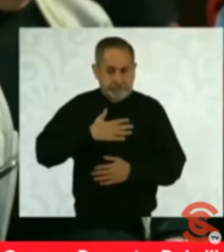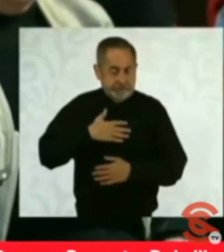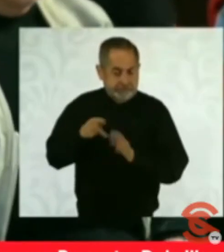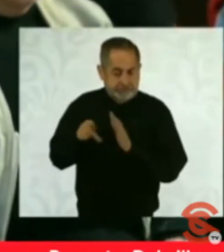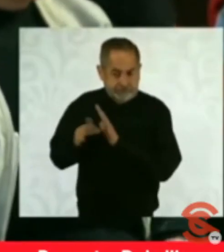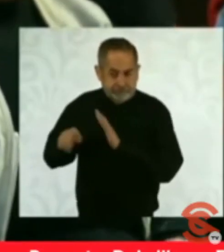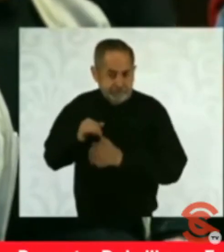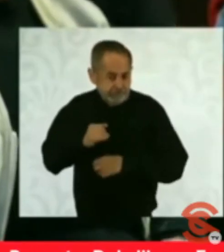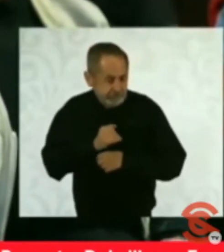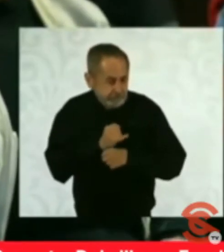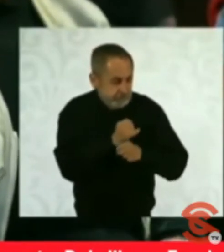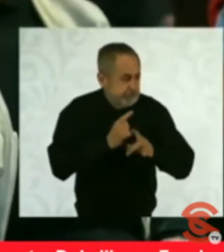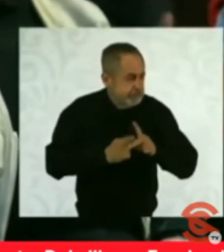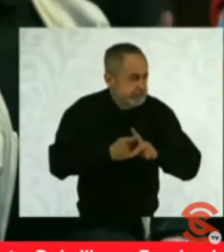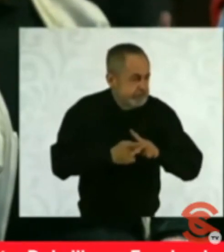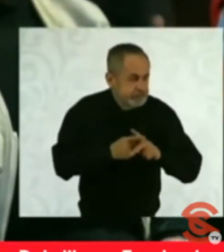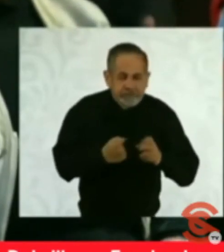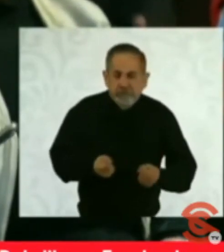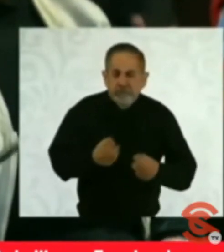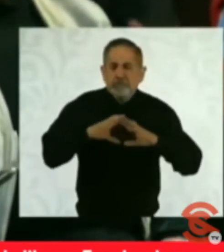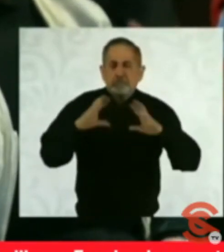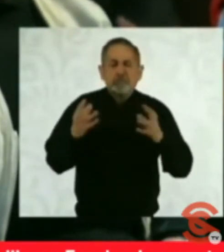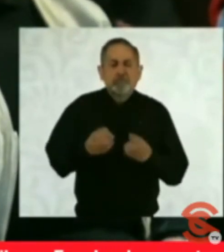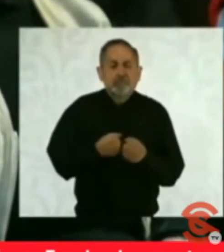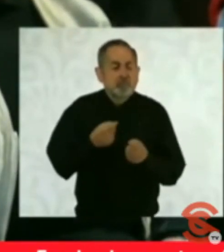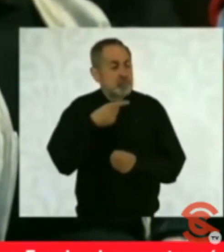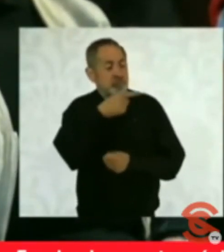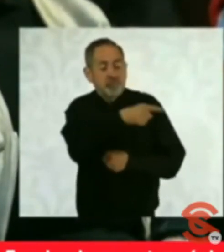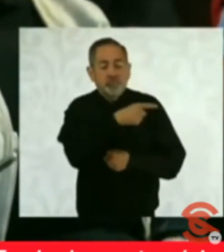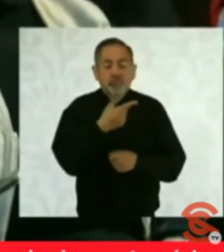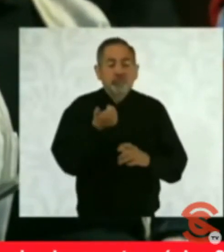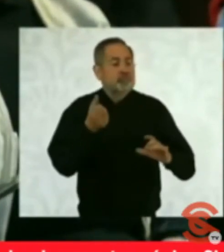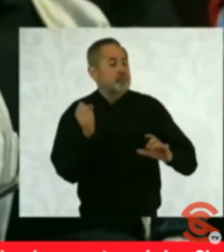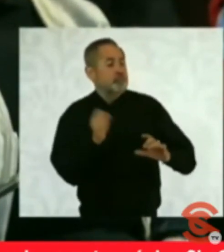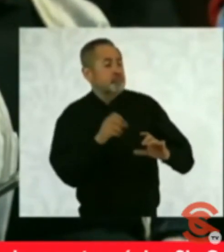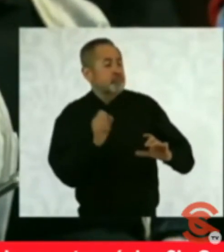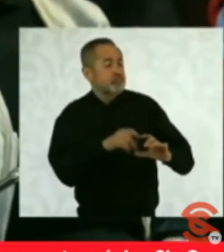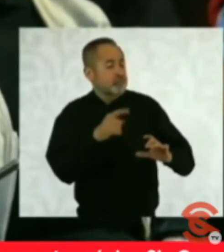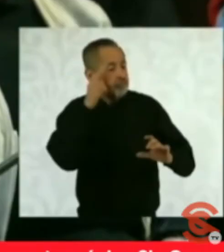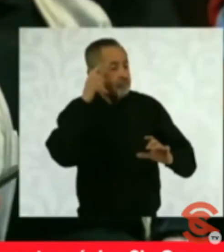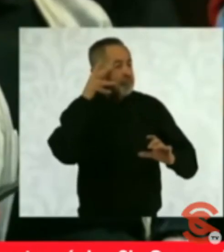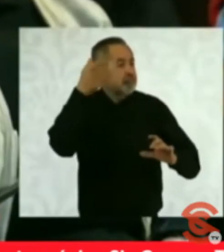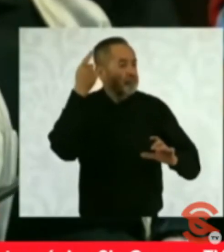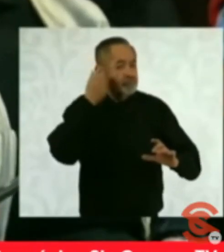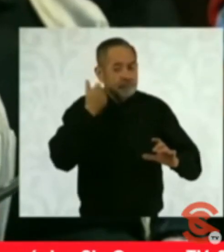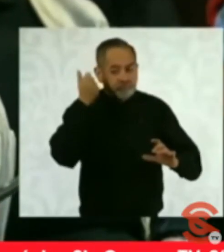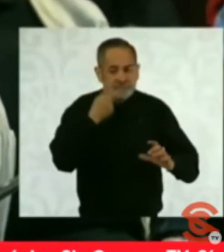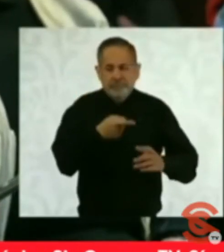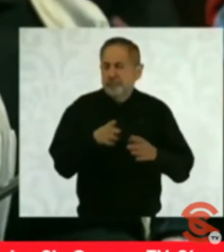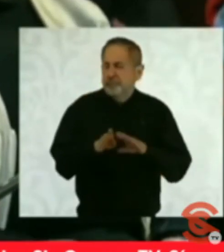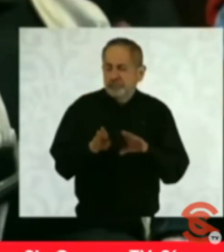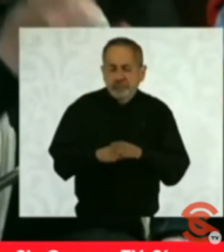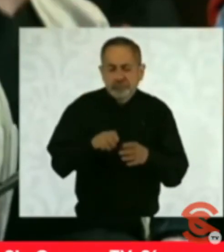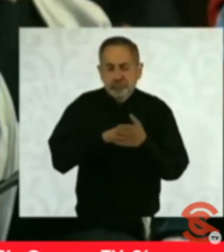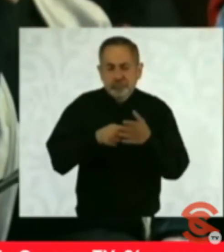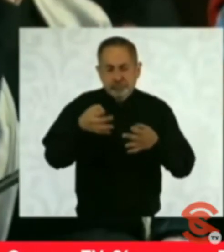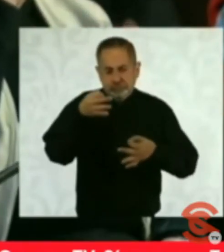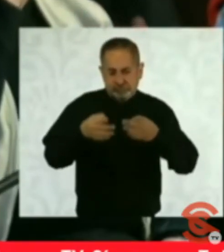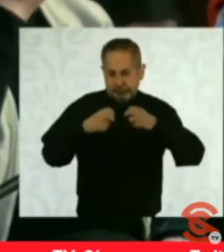ejercicio solamente de lo que es la cuestión de su fondo de ahorro. En el fondo de ahorro un ministro